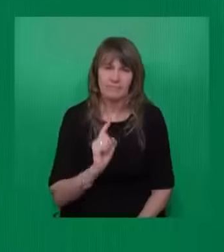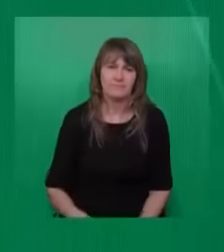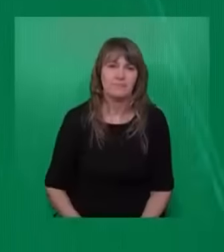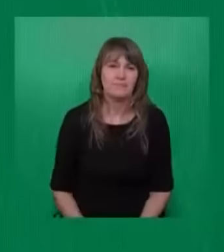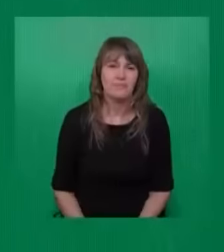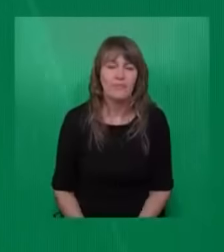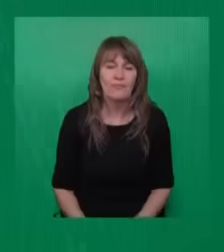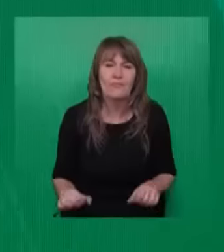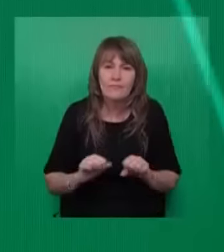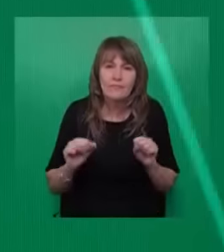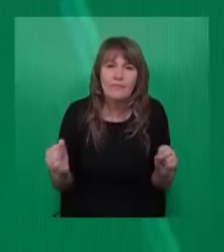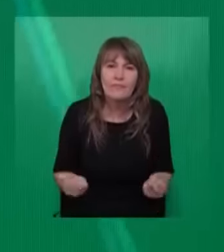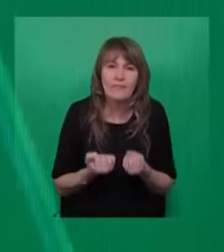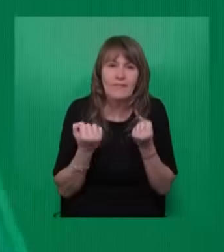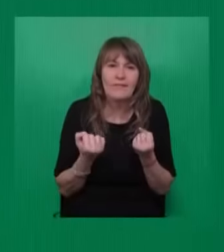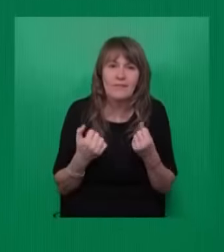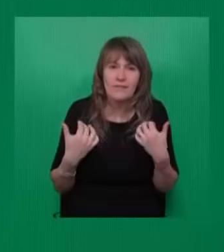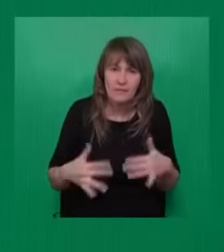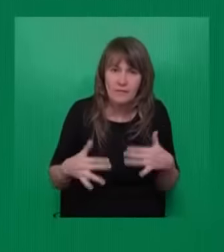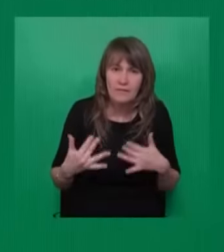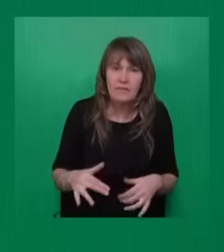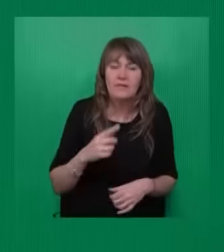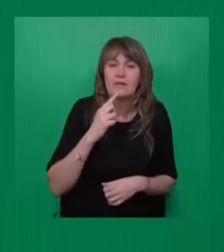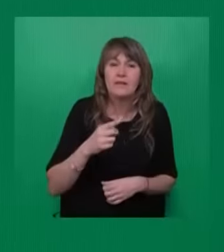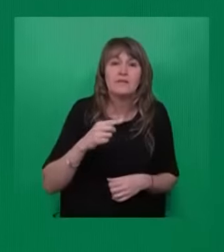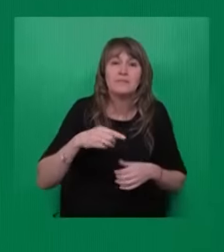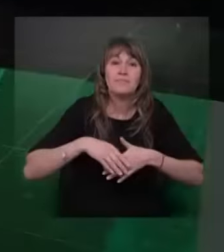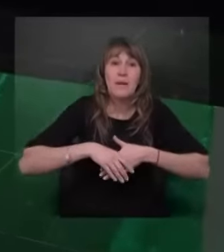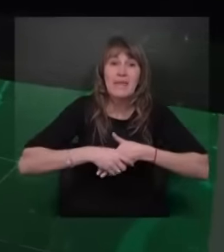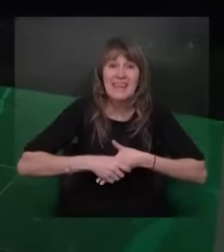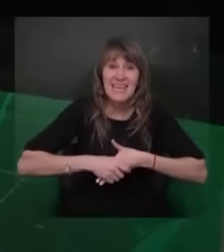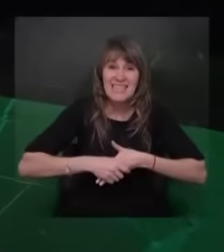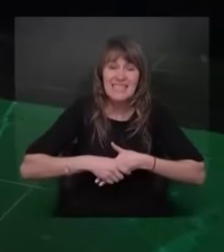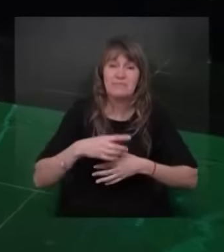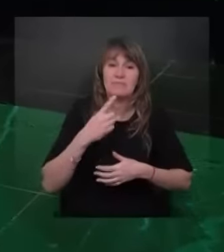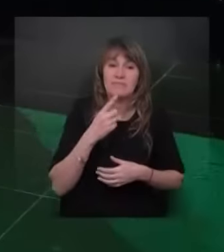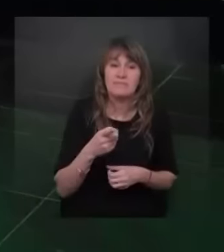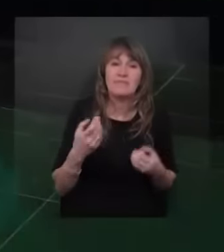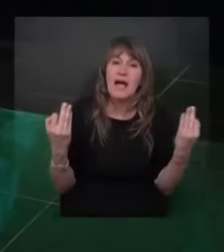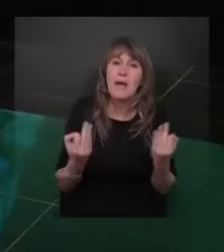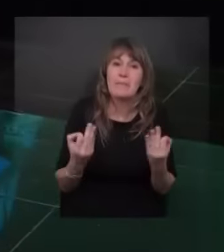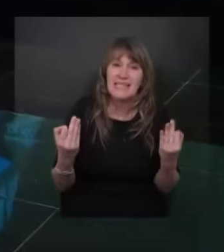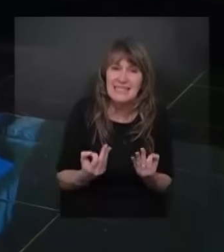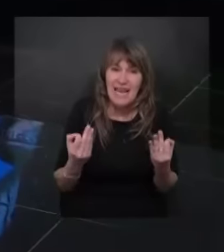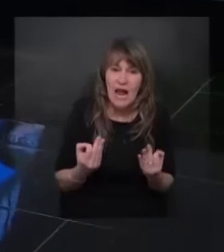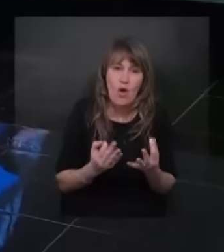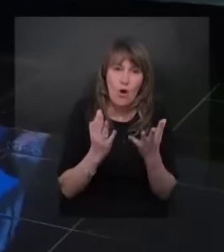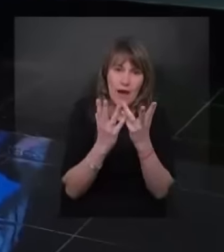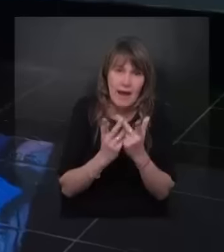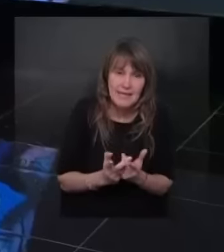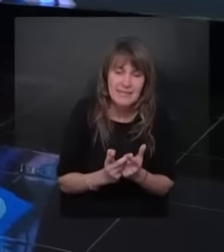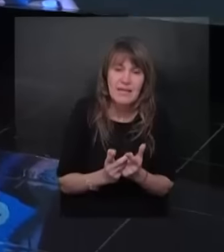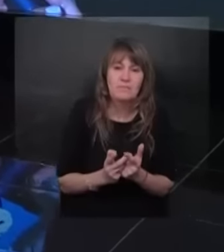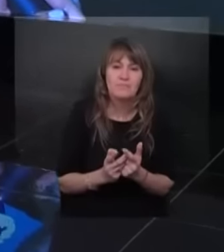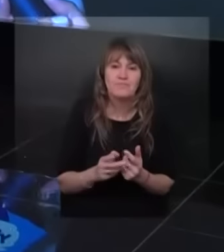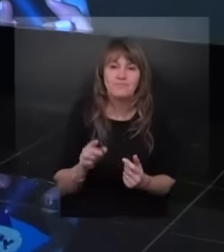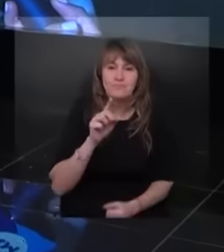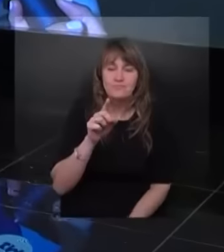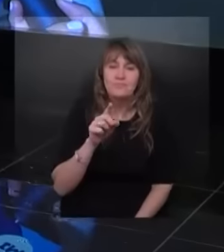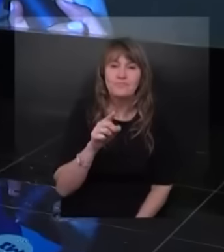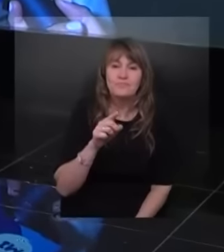ante el frío intenso el mides organizó un operativo especial de eso nos hizo un adelanto Mariana